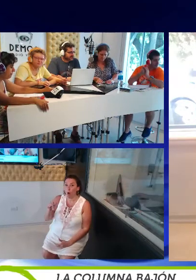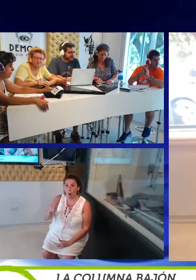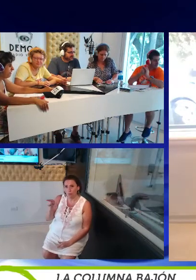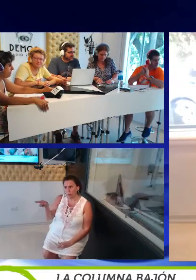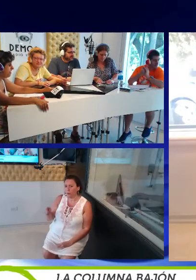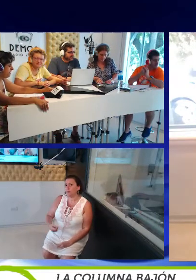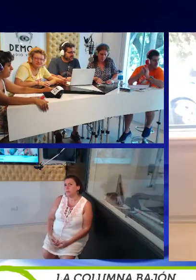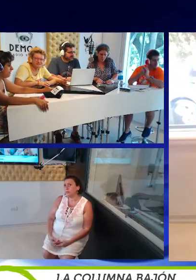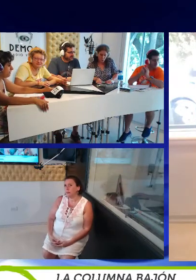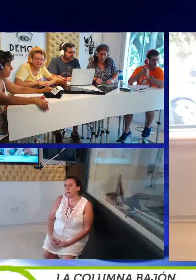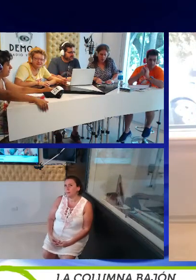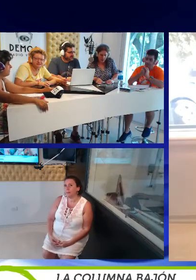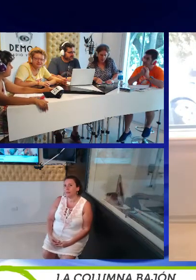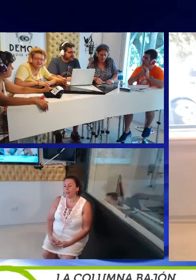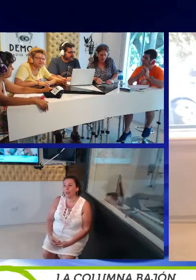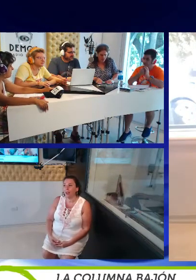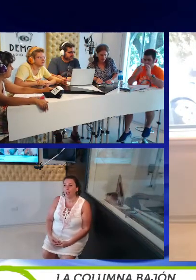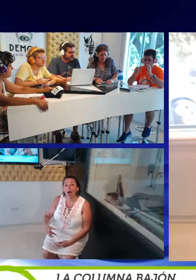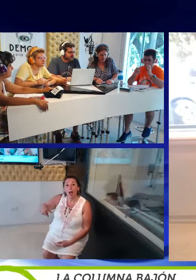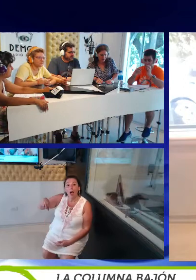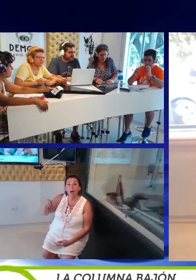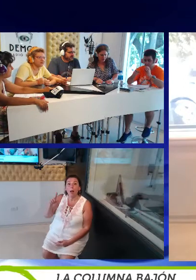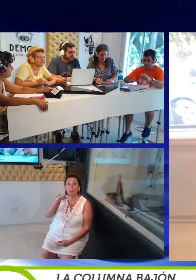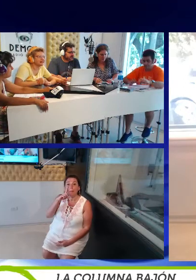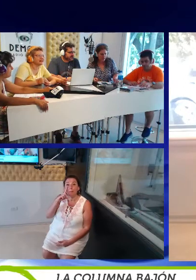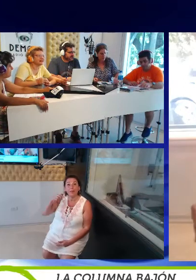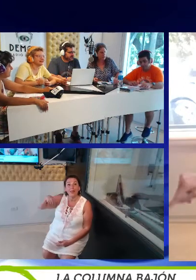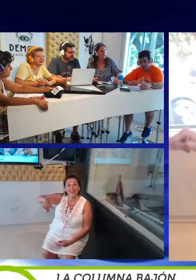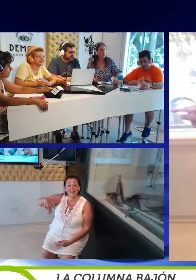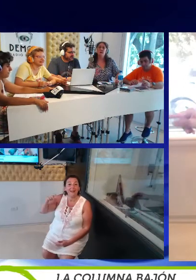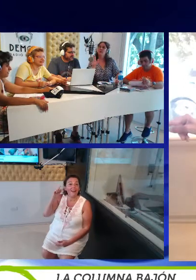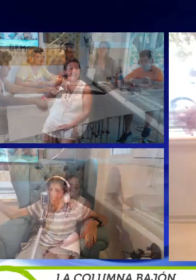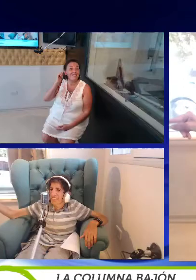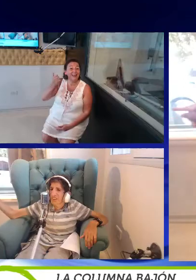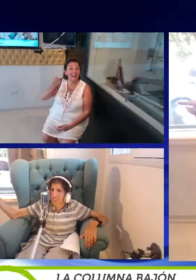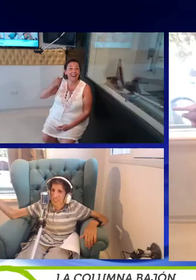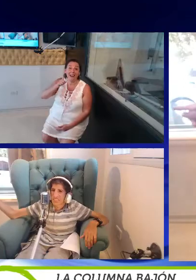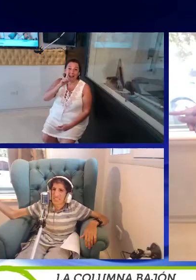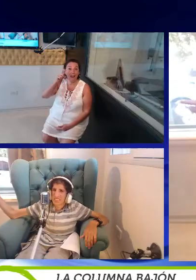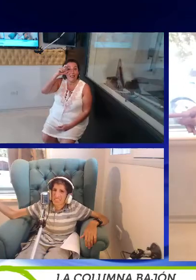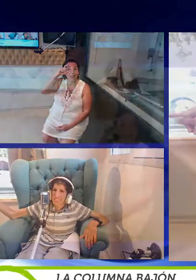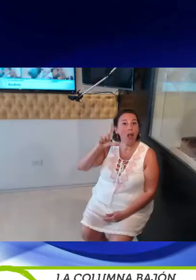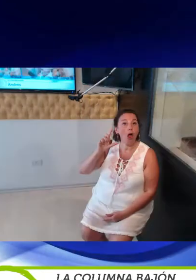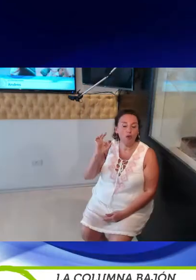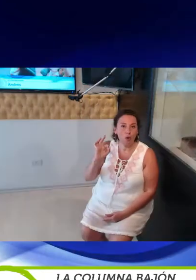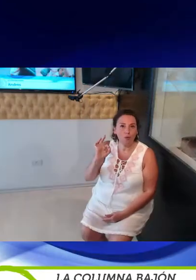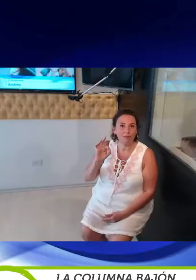nueva Piñatelo. Ajá, ¿cómo se llama Piñatelo? ¿Qué? ¿De nombre? Como la sobrina que tenés vos.